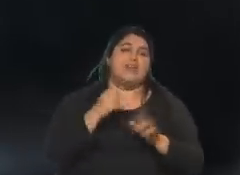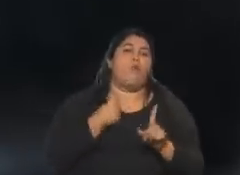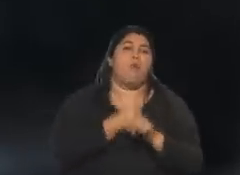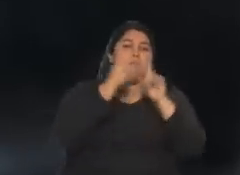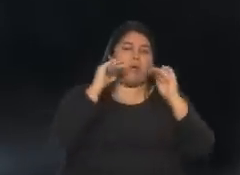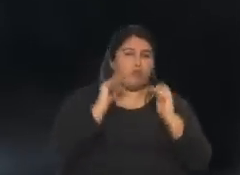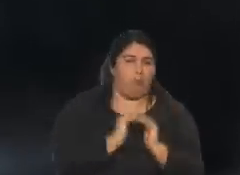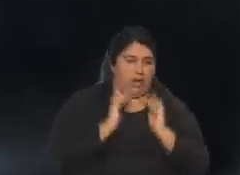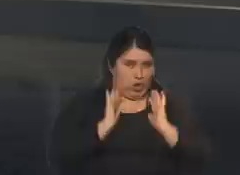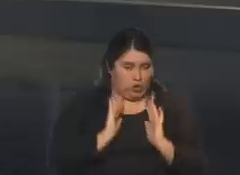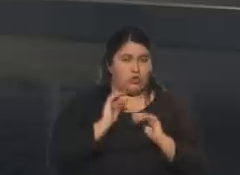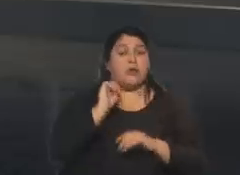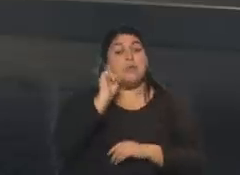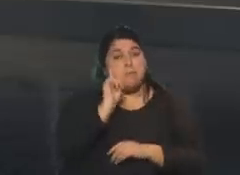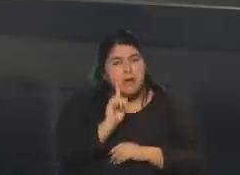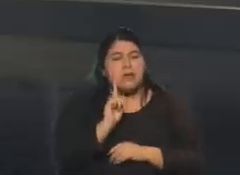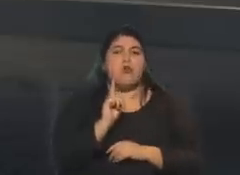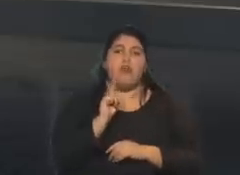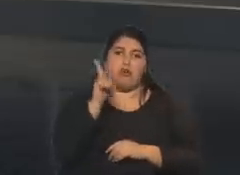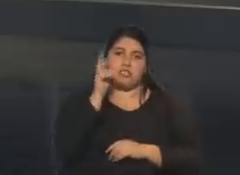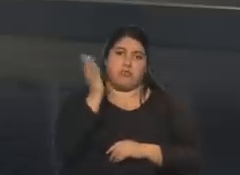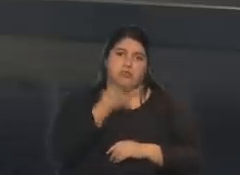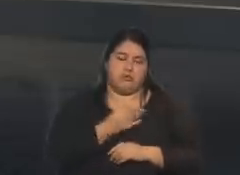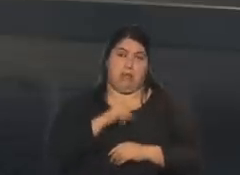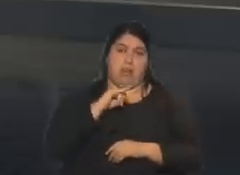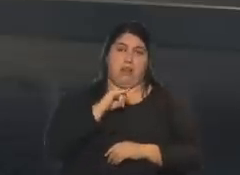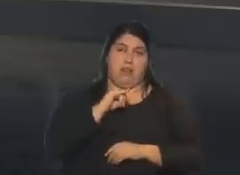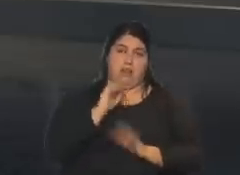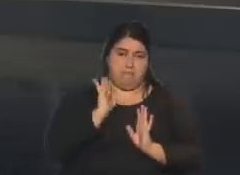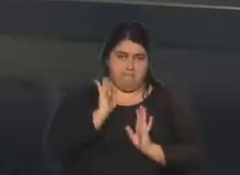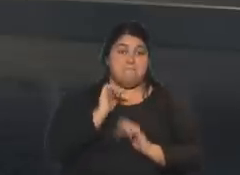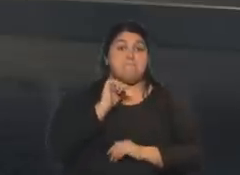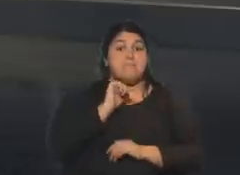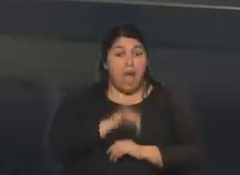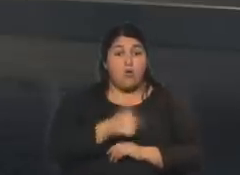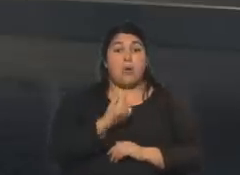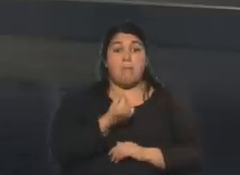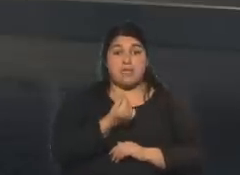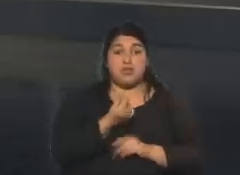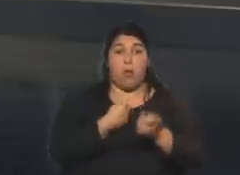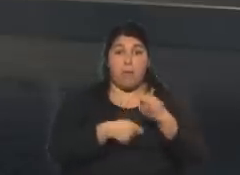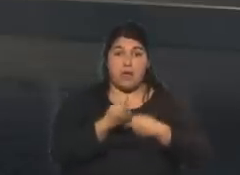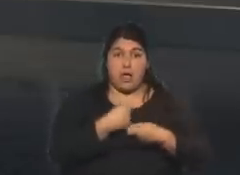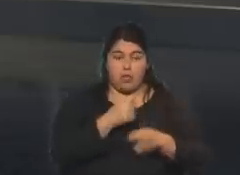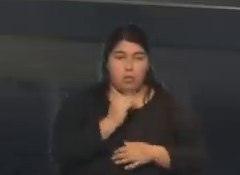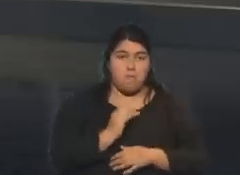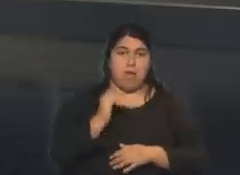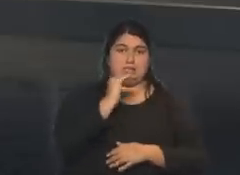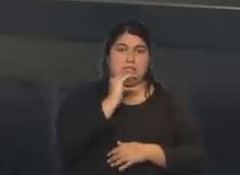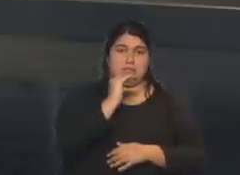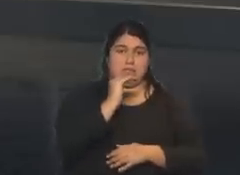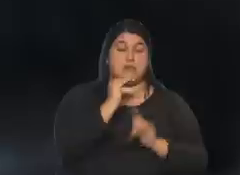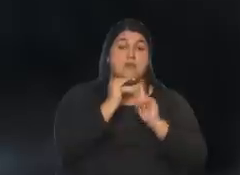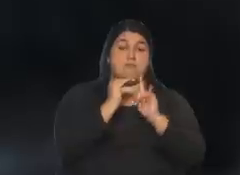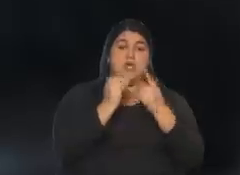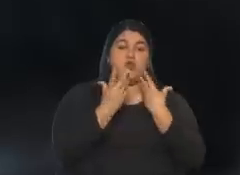del 80% del precio. Con lo cual, los costos hoy son superiores al precio de mercado y, por lo tanto, el